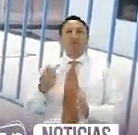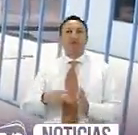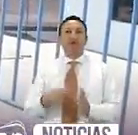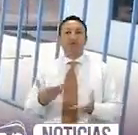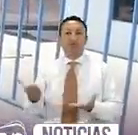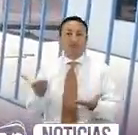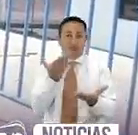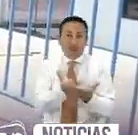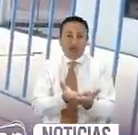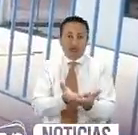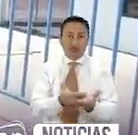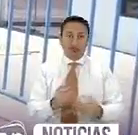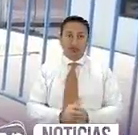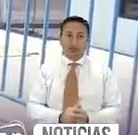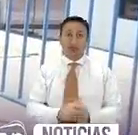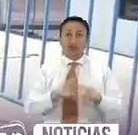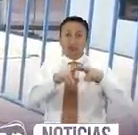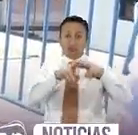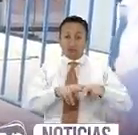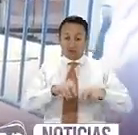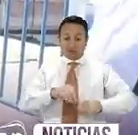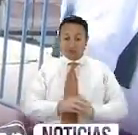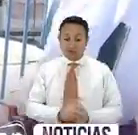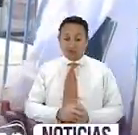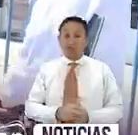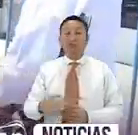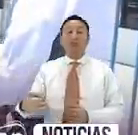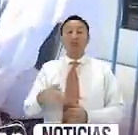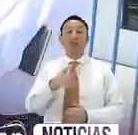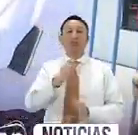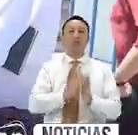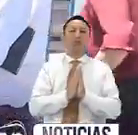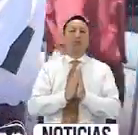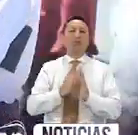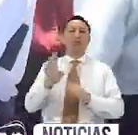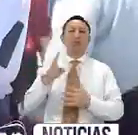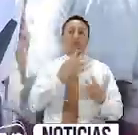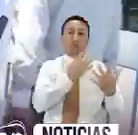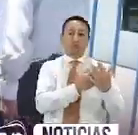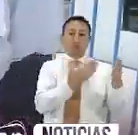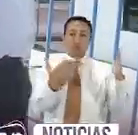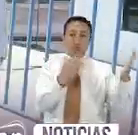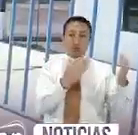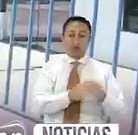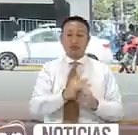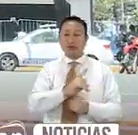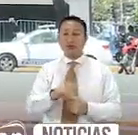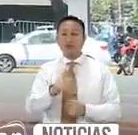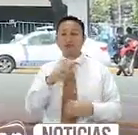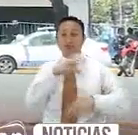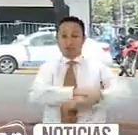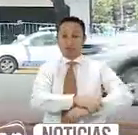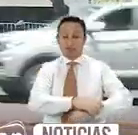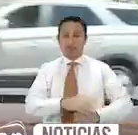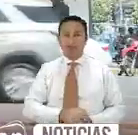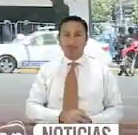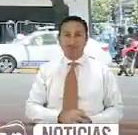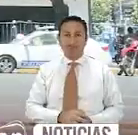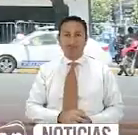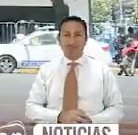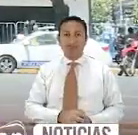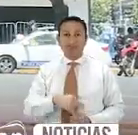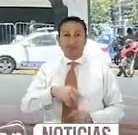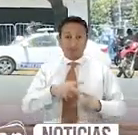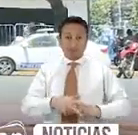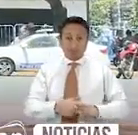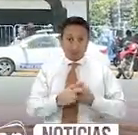se cuenta y a verificar si es que qué medidas de cautelares se pide, sea esta prisión preventiva o medidas cautelares. Es necesario conocer que apenas inició